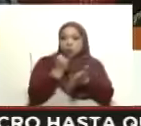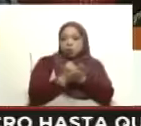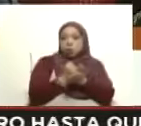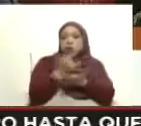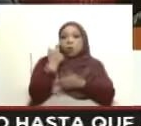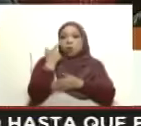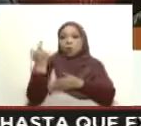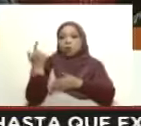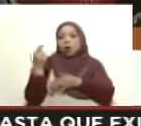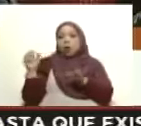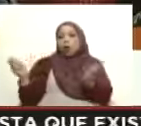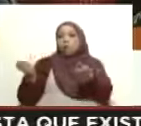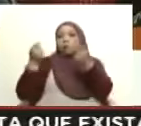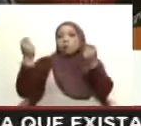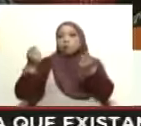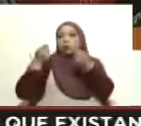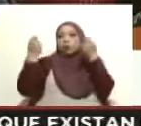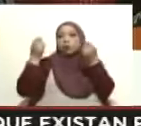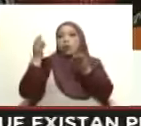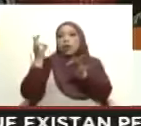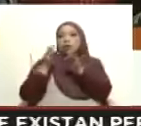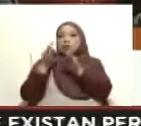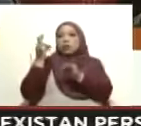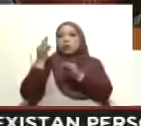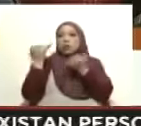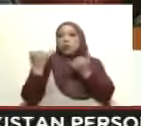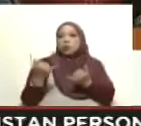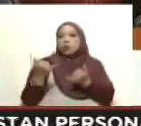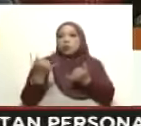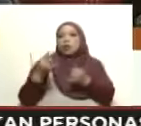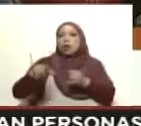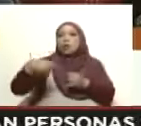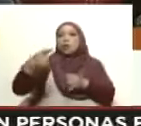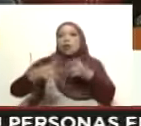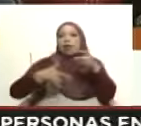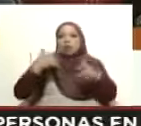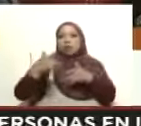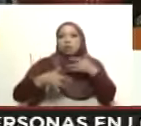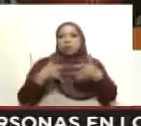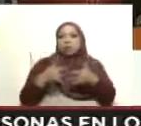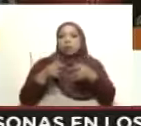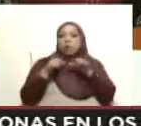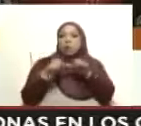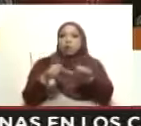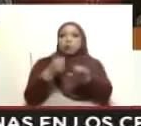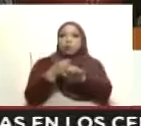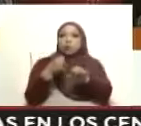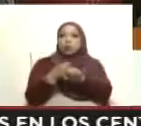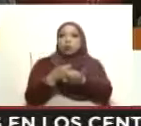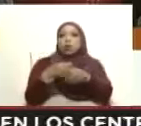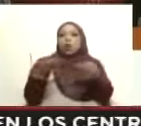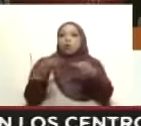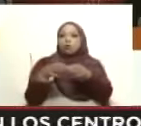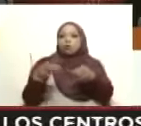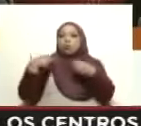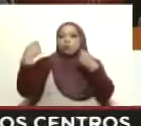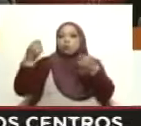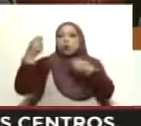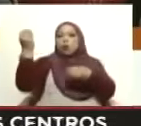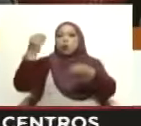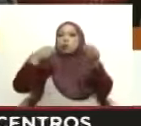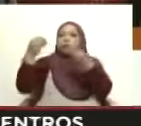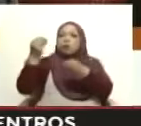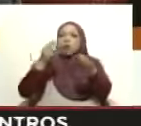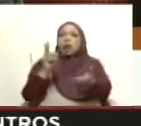que esta campaña fue una campaña exitosa ahora cuáles son las siguientes actividades que se tienen previstas desde el comando de campaña para que más personas